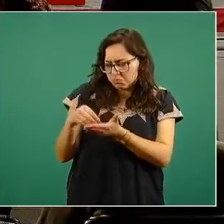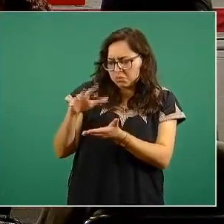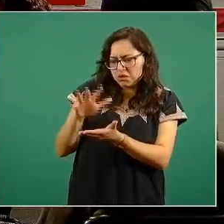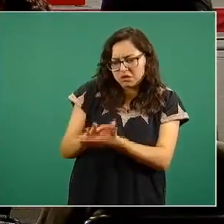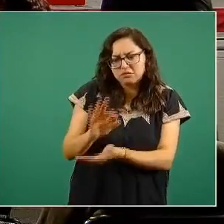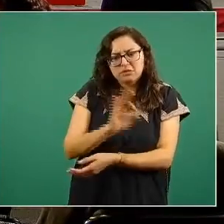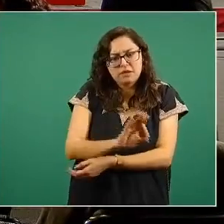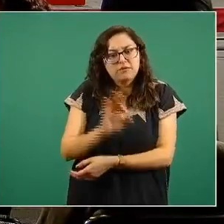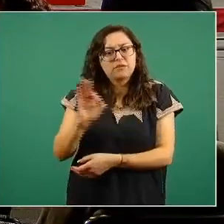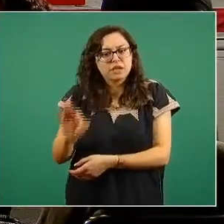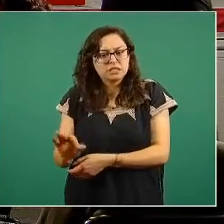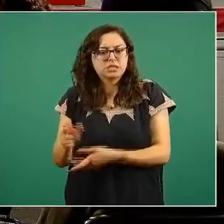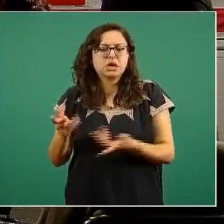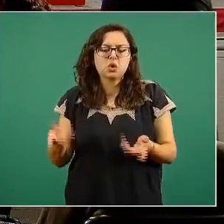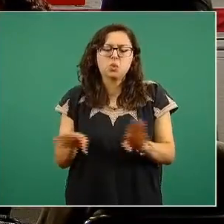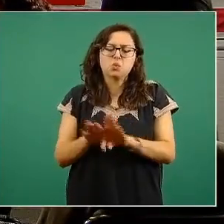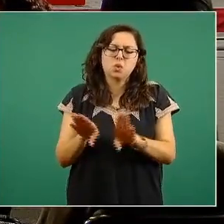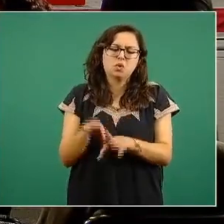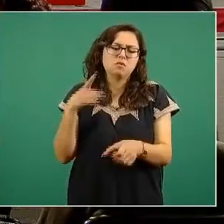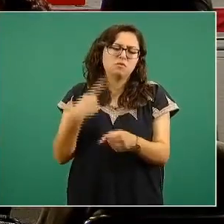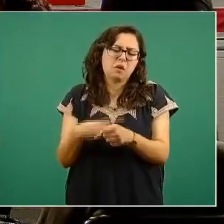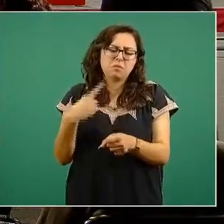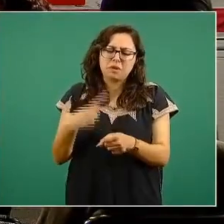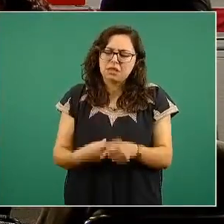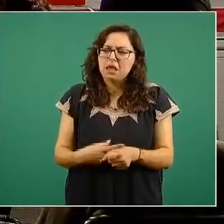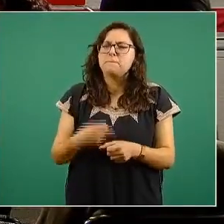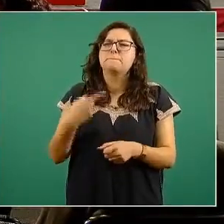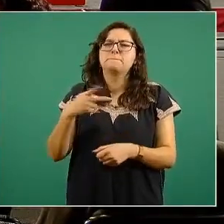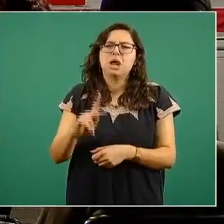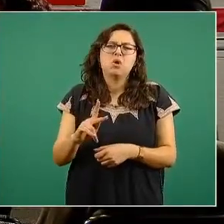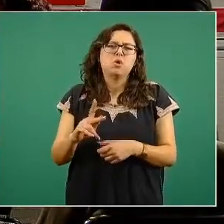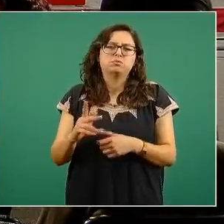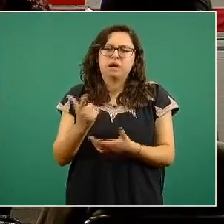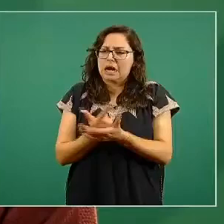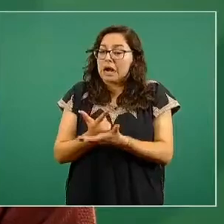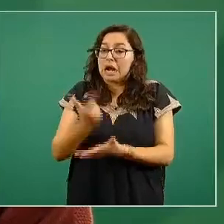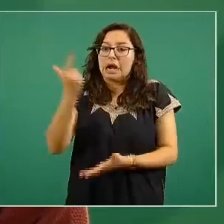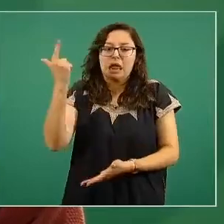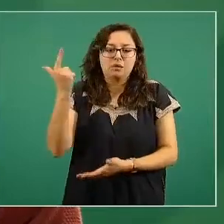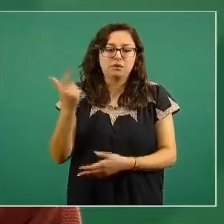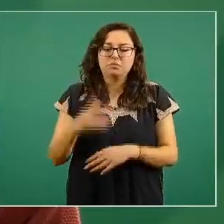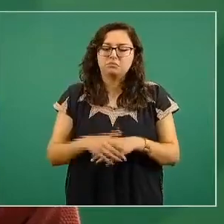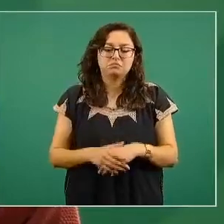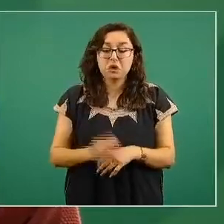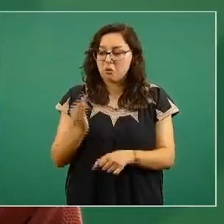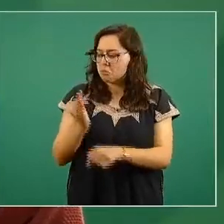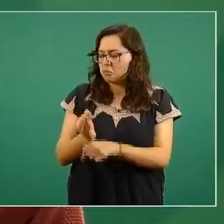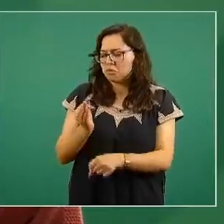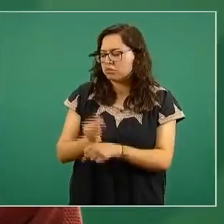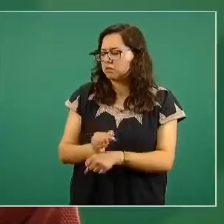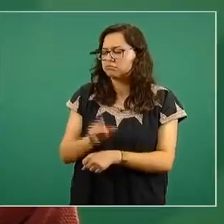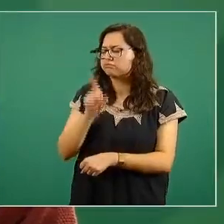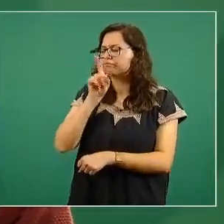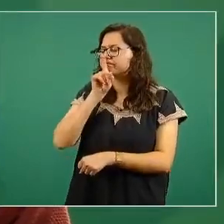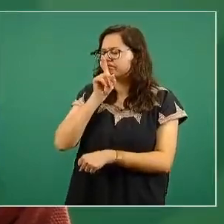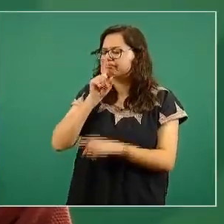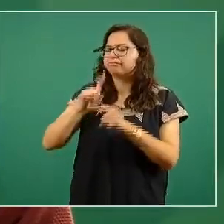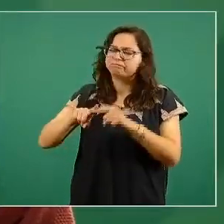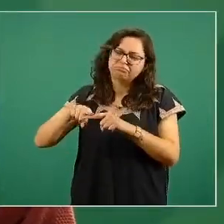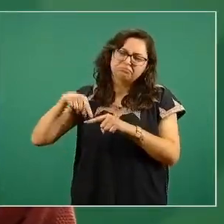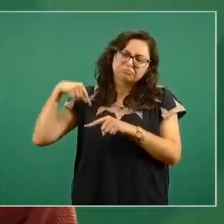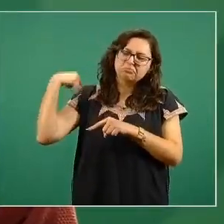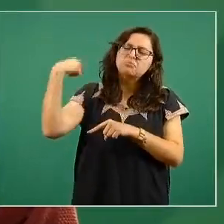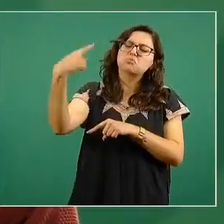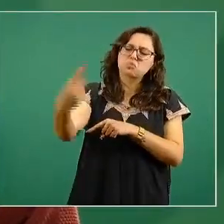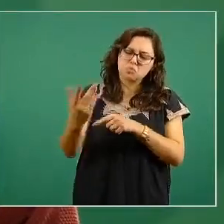para padecimientos de lenta evolución, y durante el periodo en que no se pueden realizar estas intervenciones se da un manejo